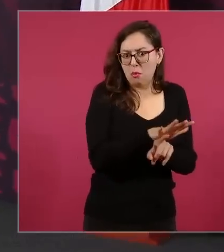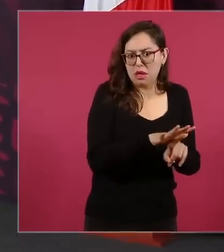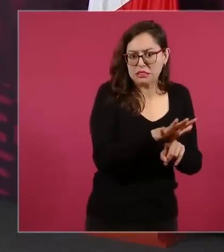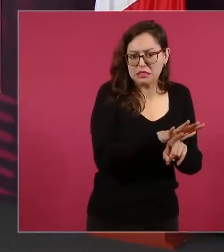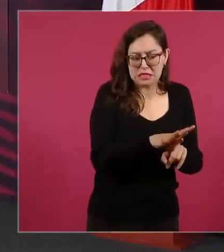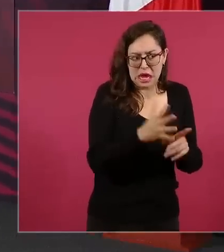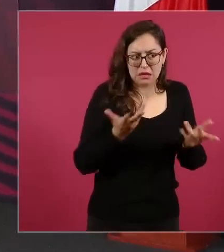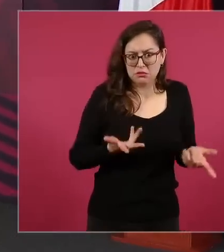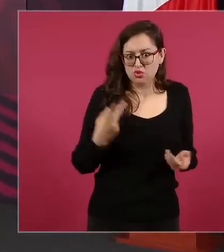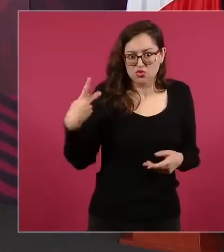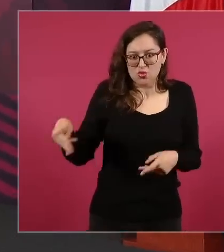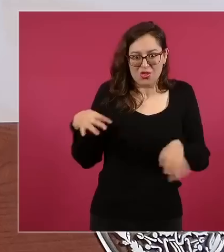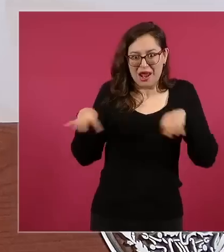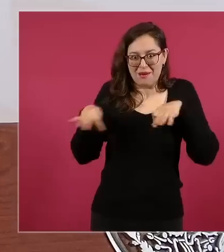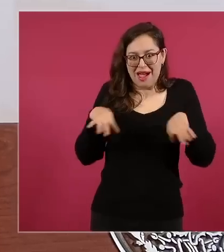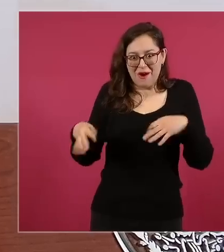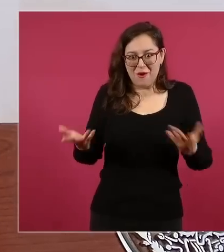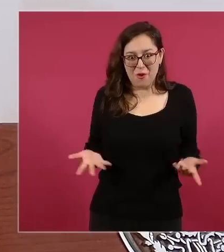su trabajo de